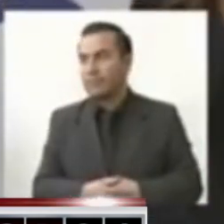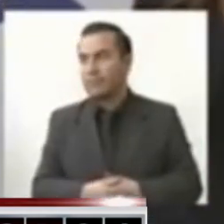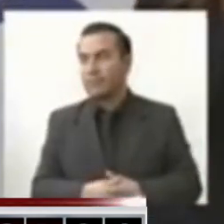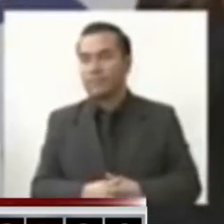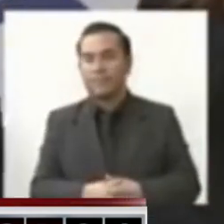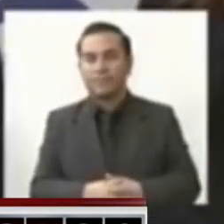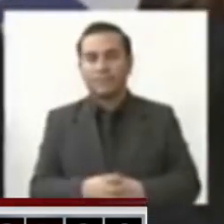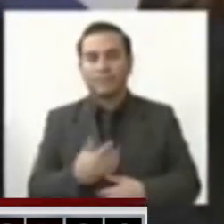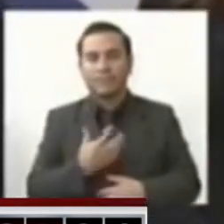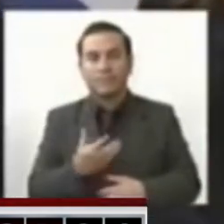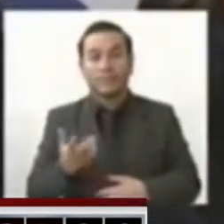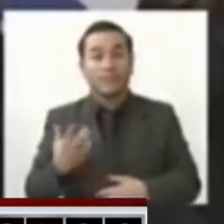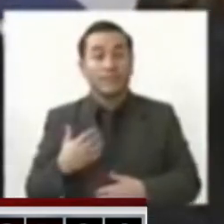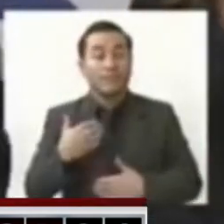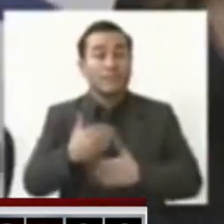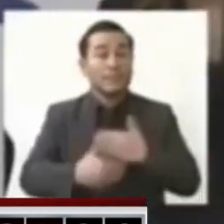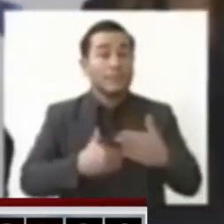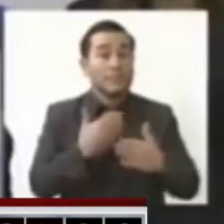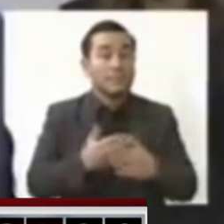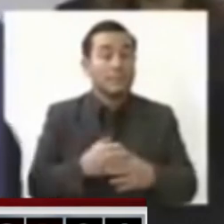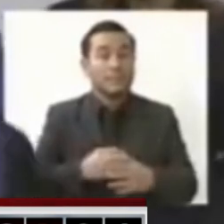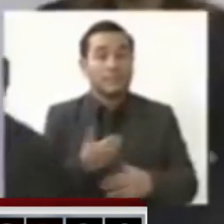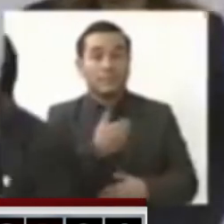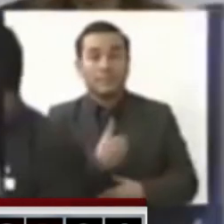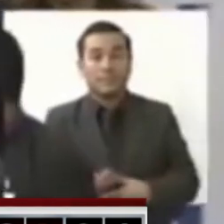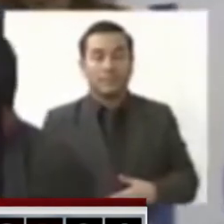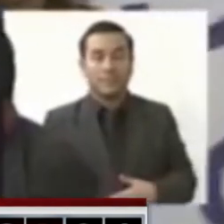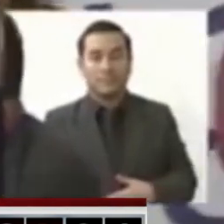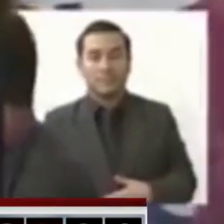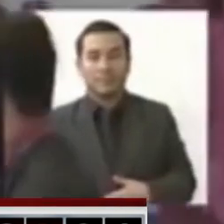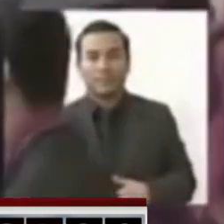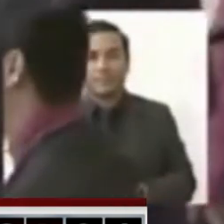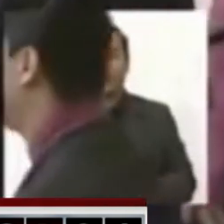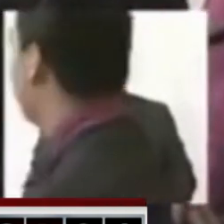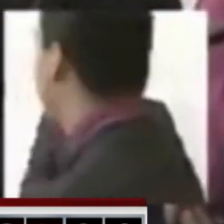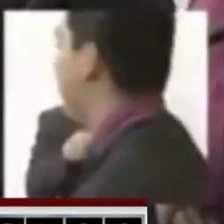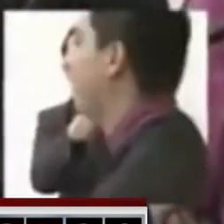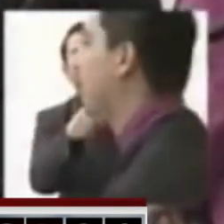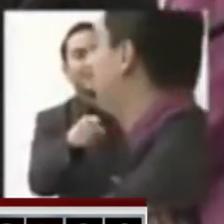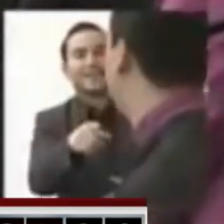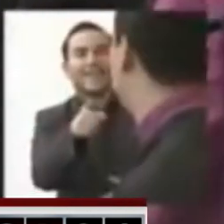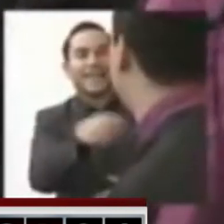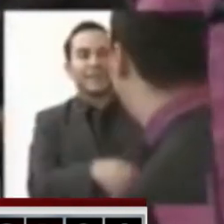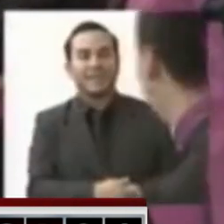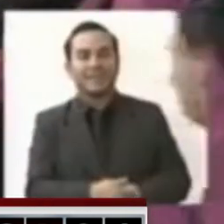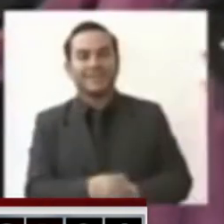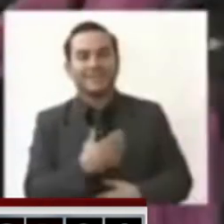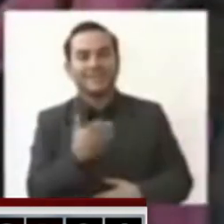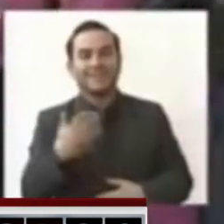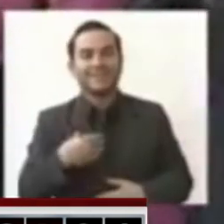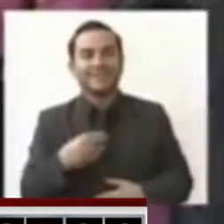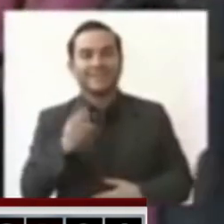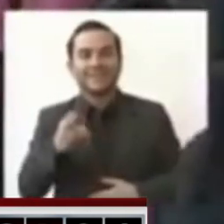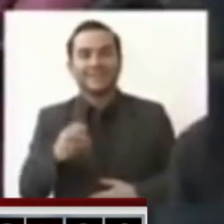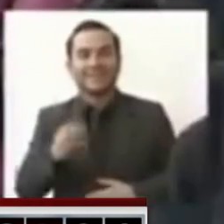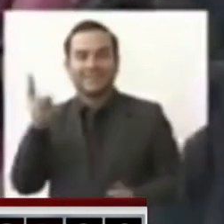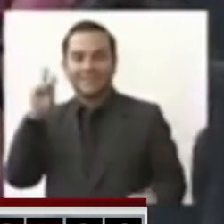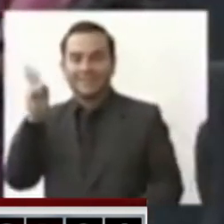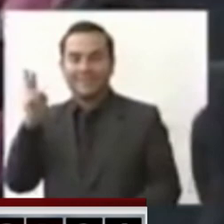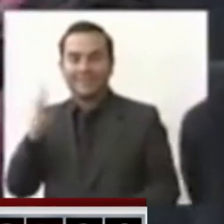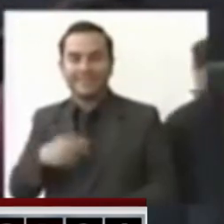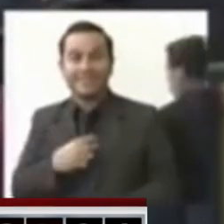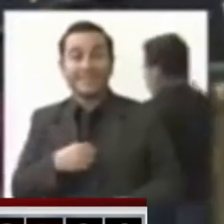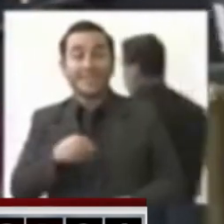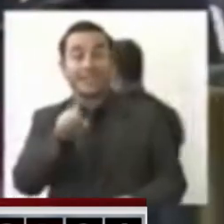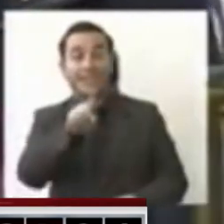credencial que lo acredita como presidente de la República de El Salvador. Dado en la ciudad de San Salvador a los